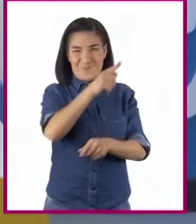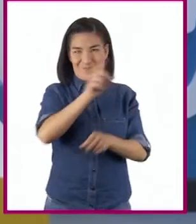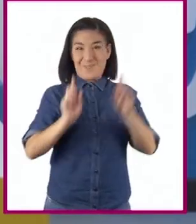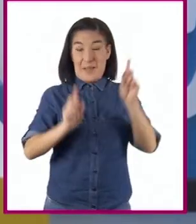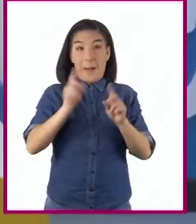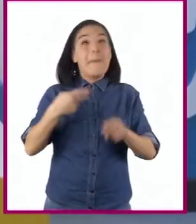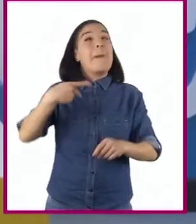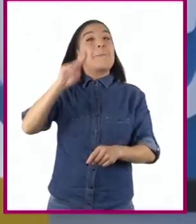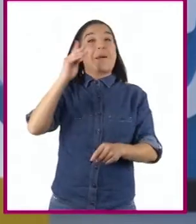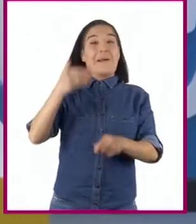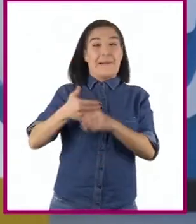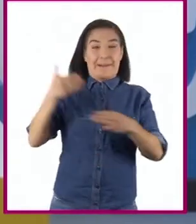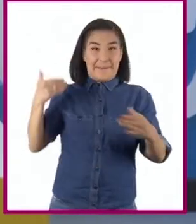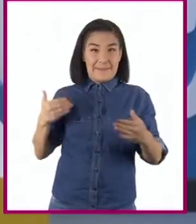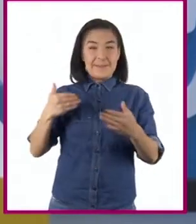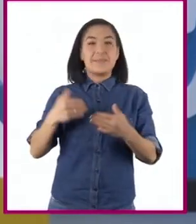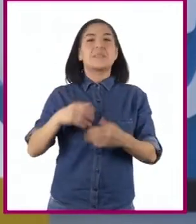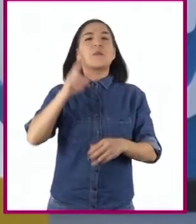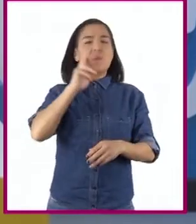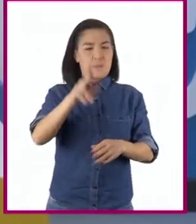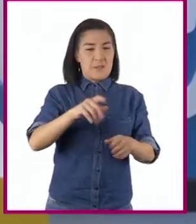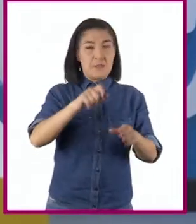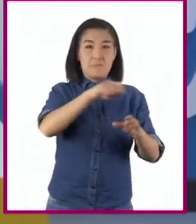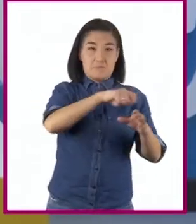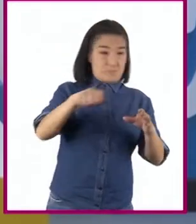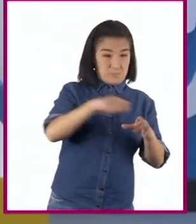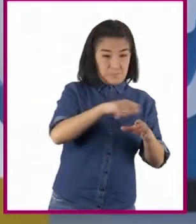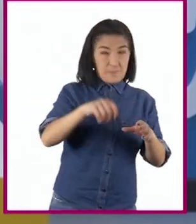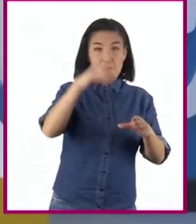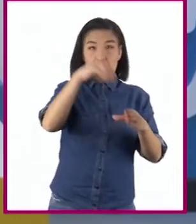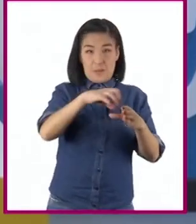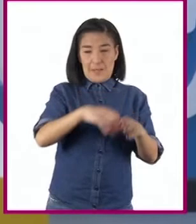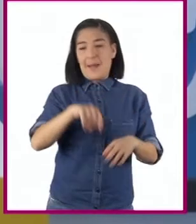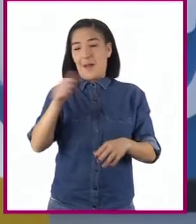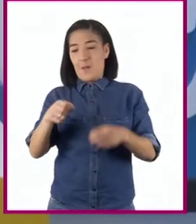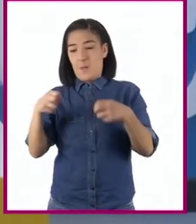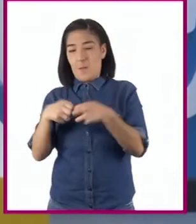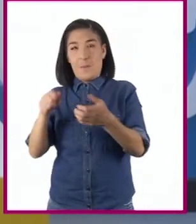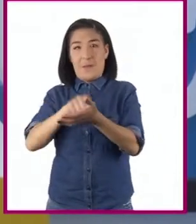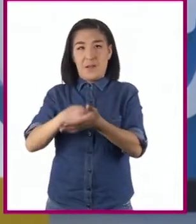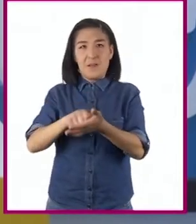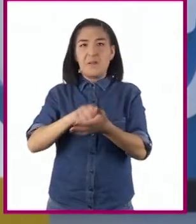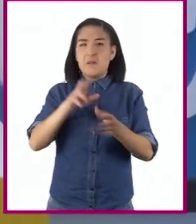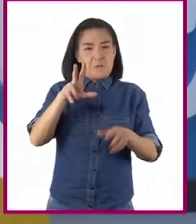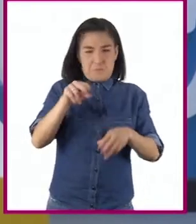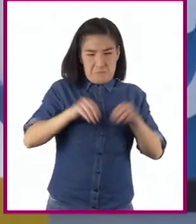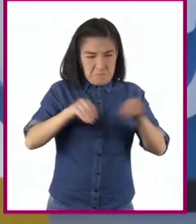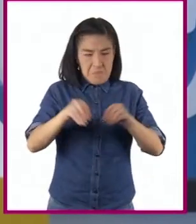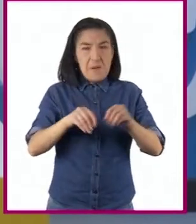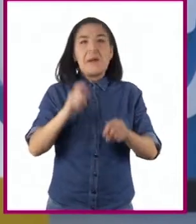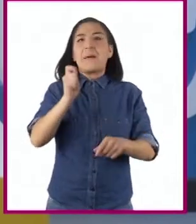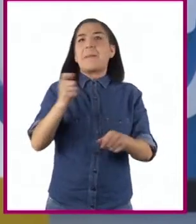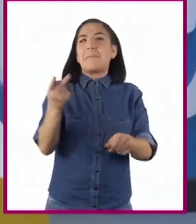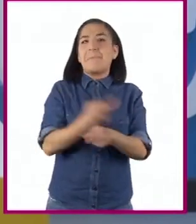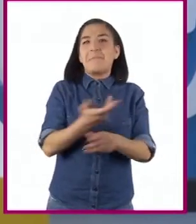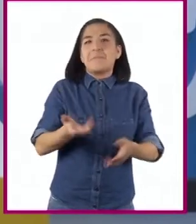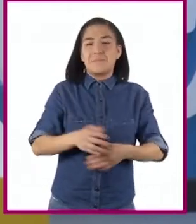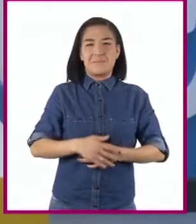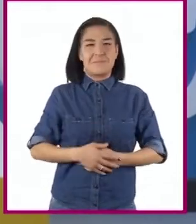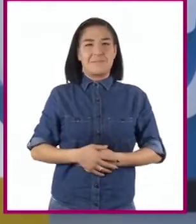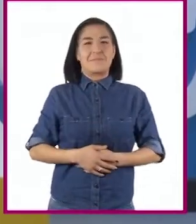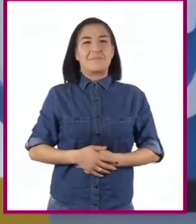pero antes, dime si el estuche y la goma no se movían. ¿Qué estaba pasando con ellos?